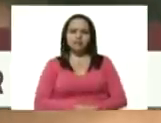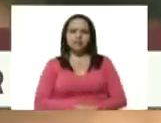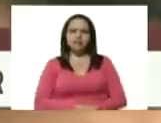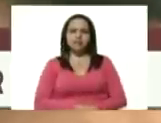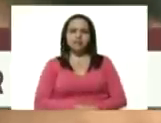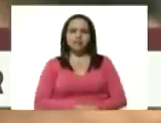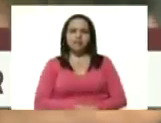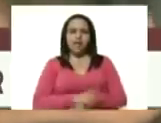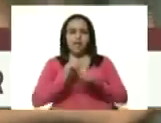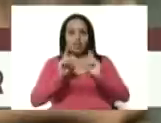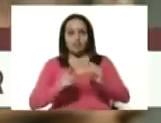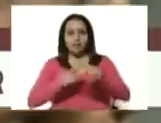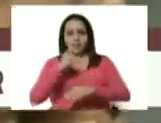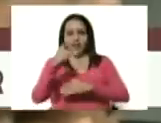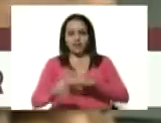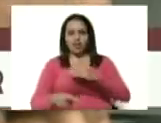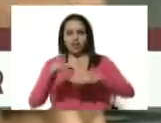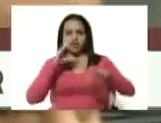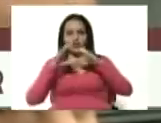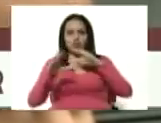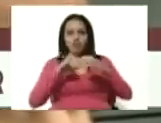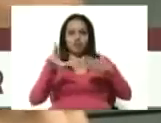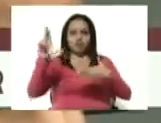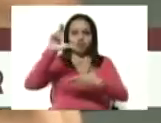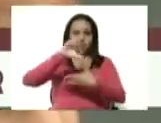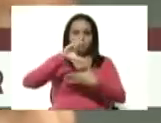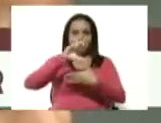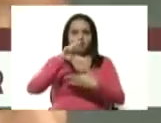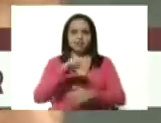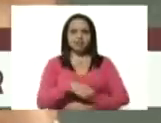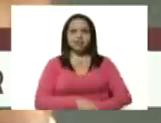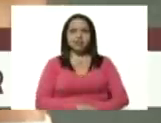también en planificación de la comunicación en América Latina,